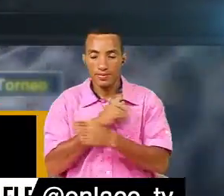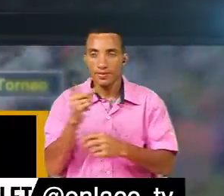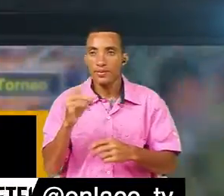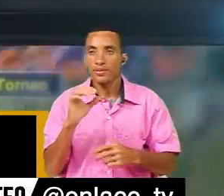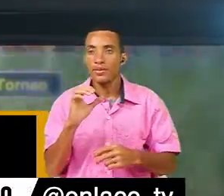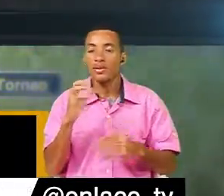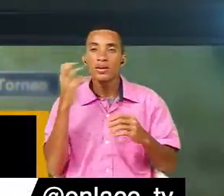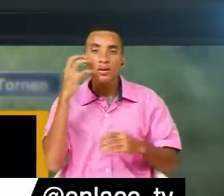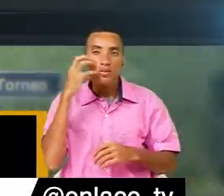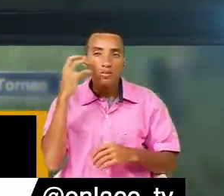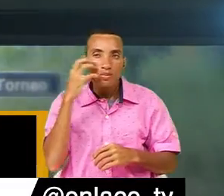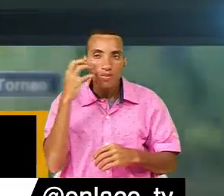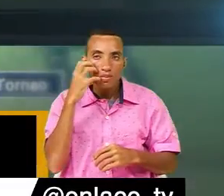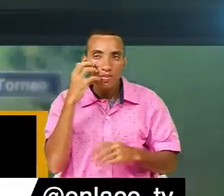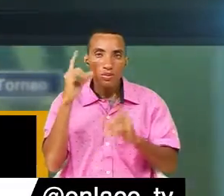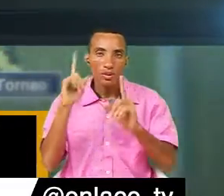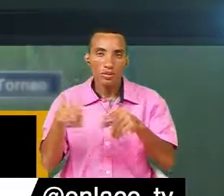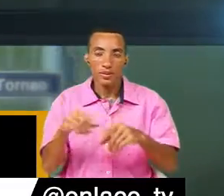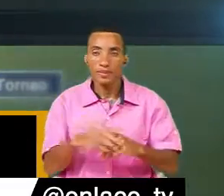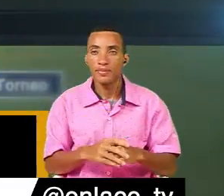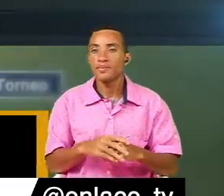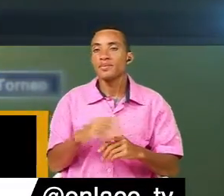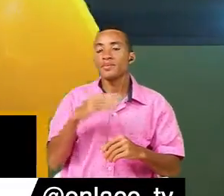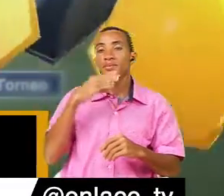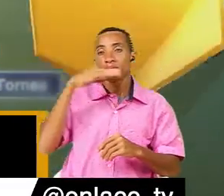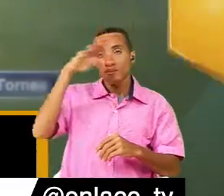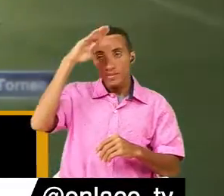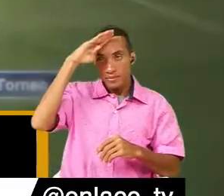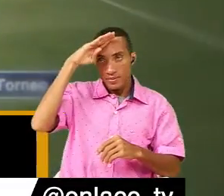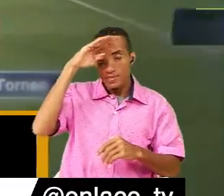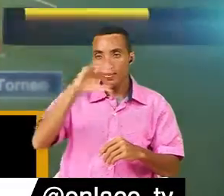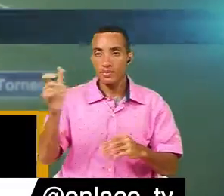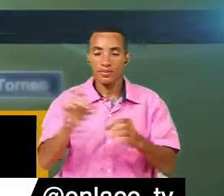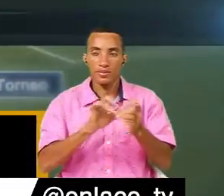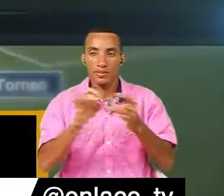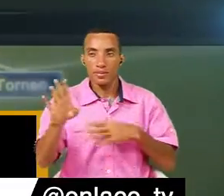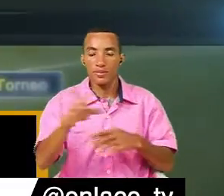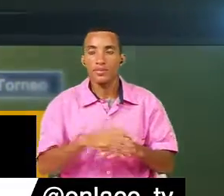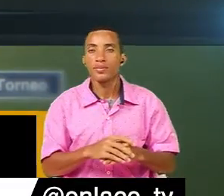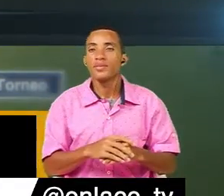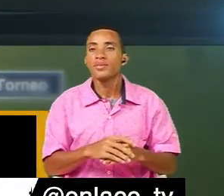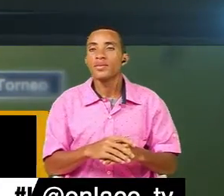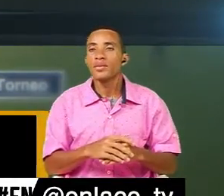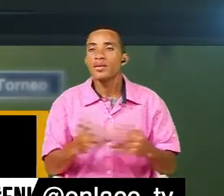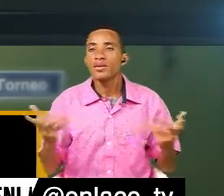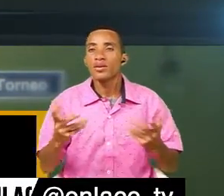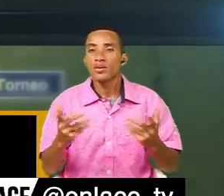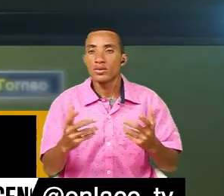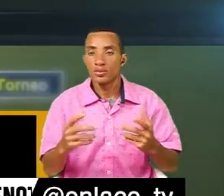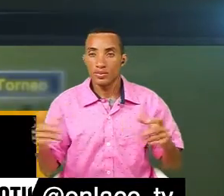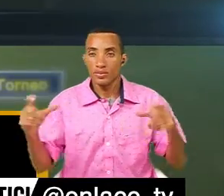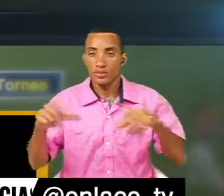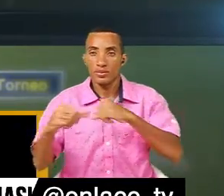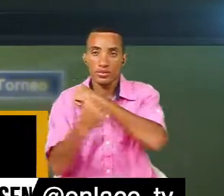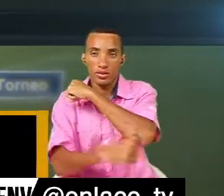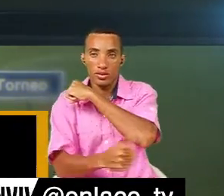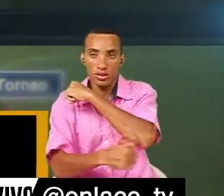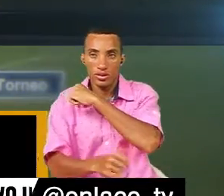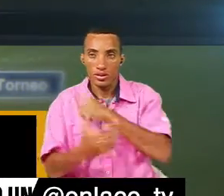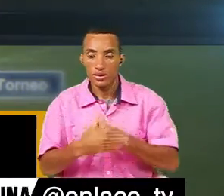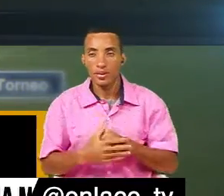contra el Deportivo Independiente Medellín. Siguiendo con la segunda fecha, el domingo 10 de julio en el Estadio La Independencia, Boyacá Chicó se enfrentará a